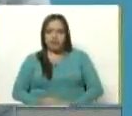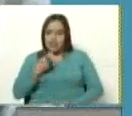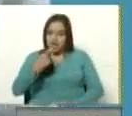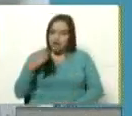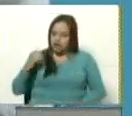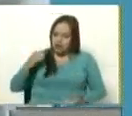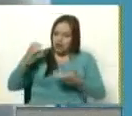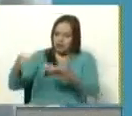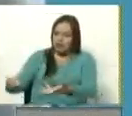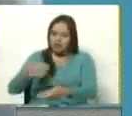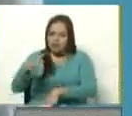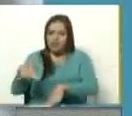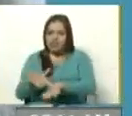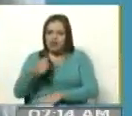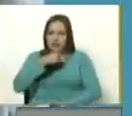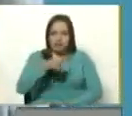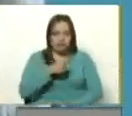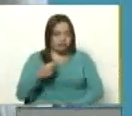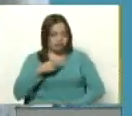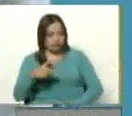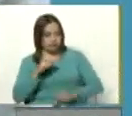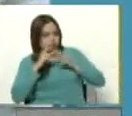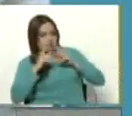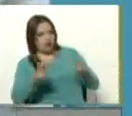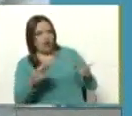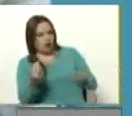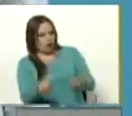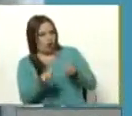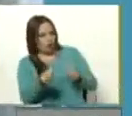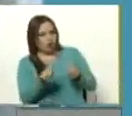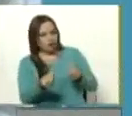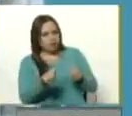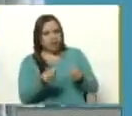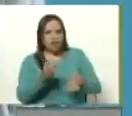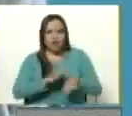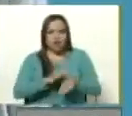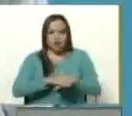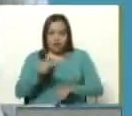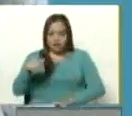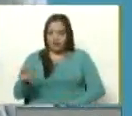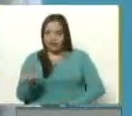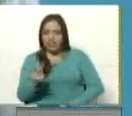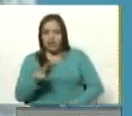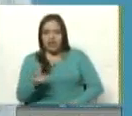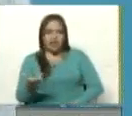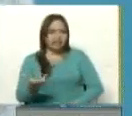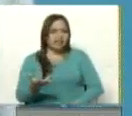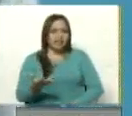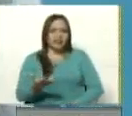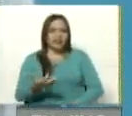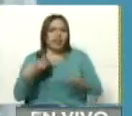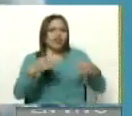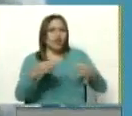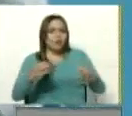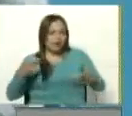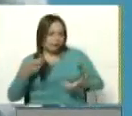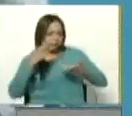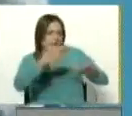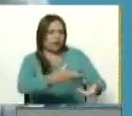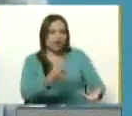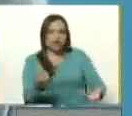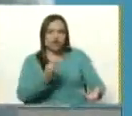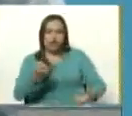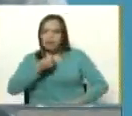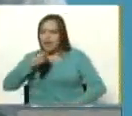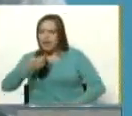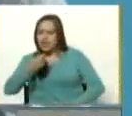Nacional de Periodismo, nosotros, wow, pero... Nos sorprendimos realmente en ese momento porque aquí en Venezuela era muy normal que esos premios fueran para los